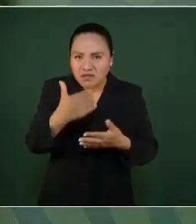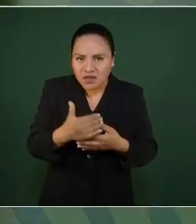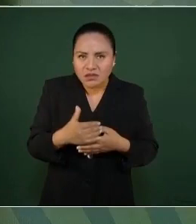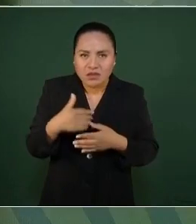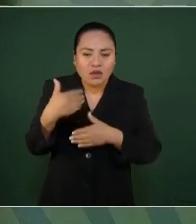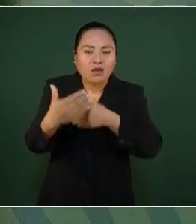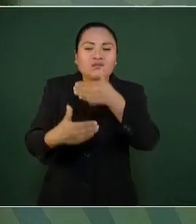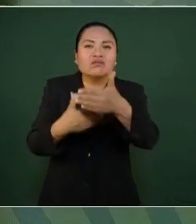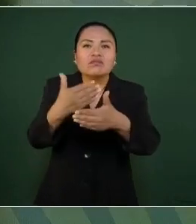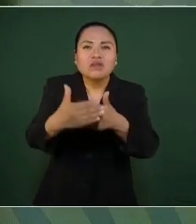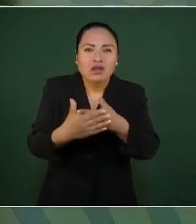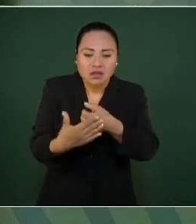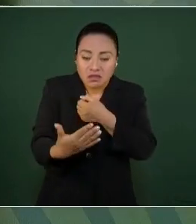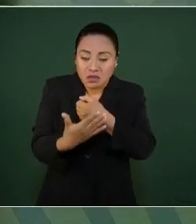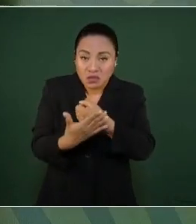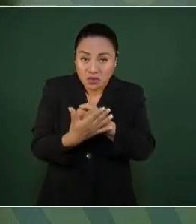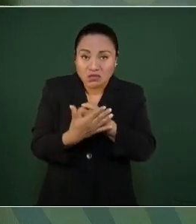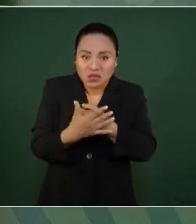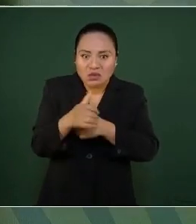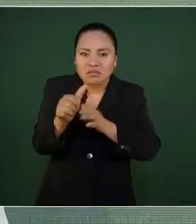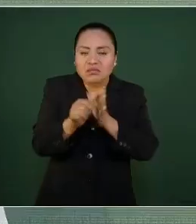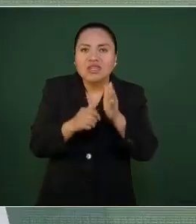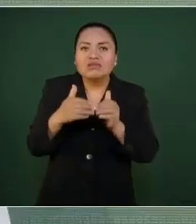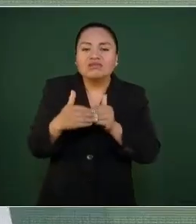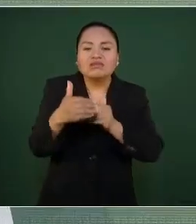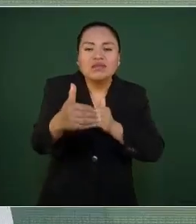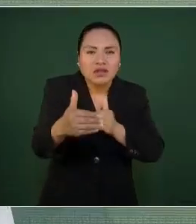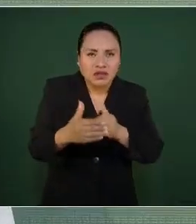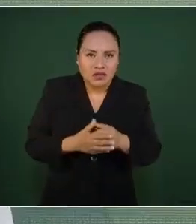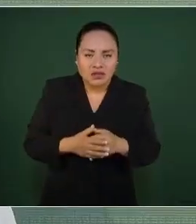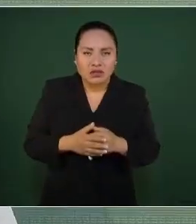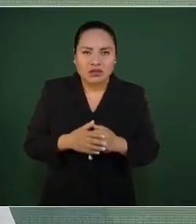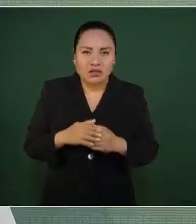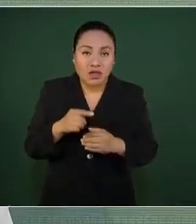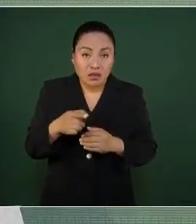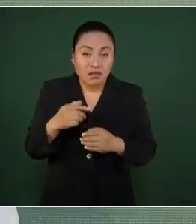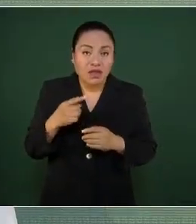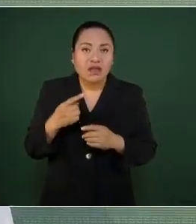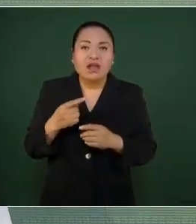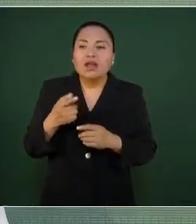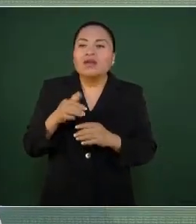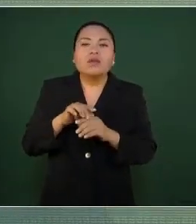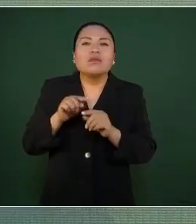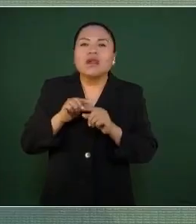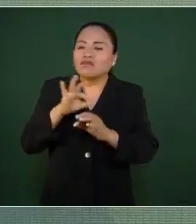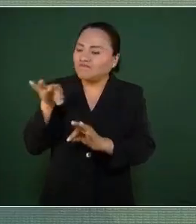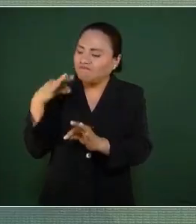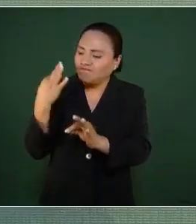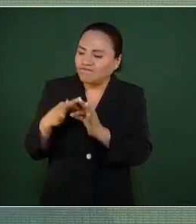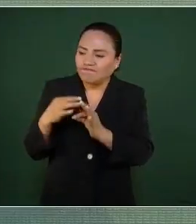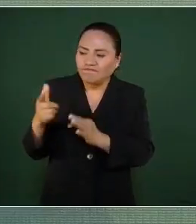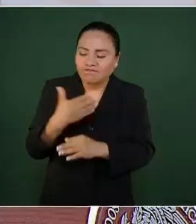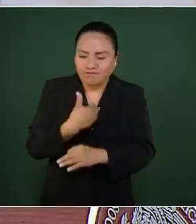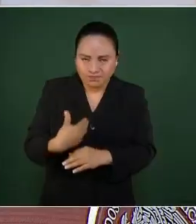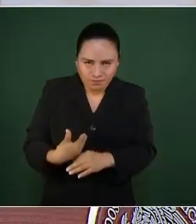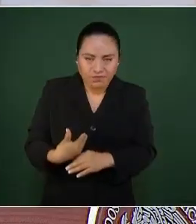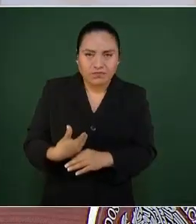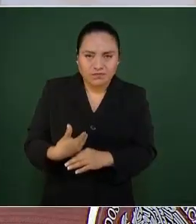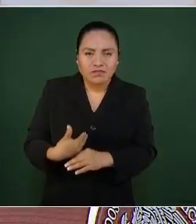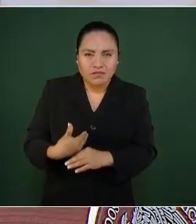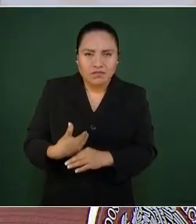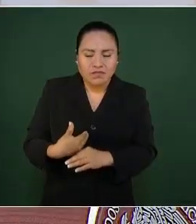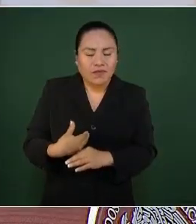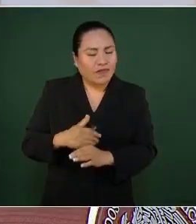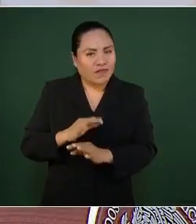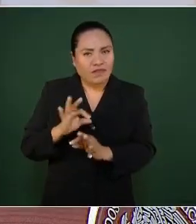de los próximos meses y adelanta la víspera de un adiós. Sin embargo,